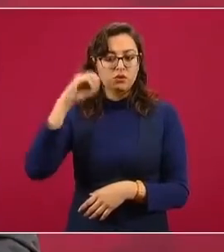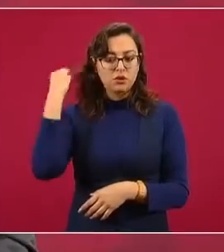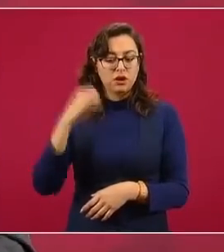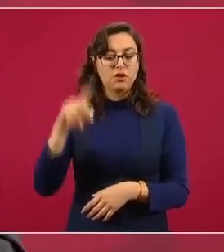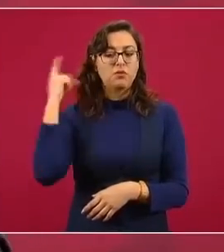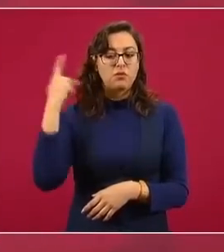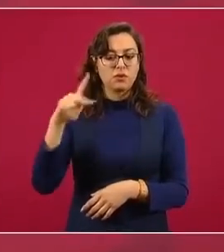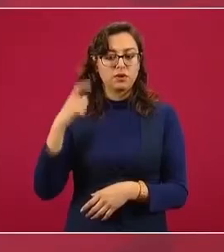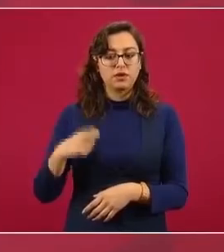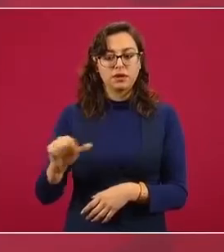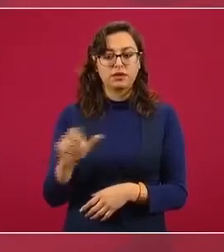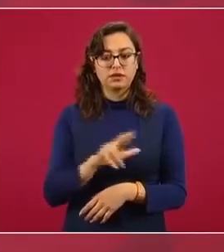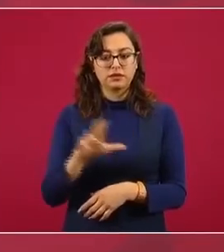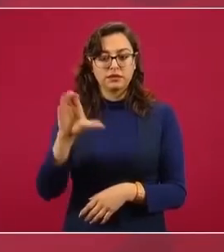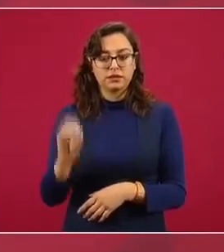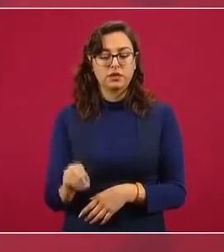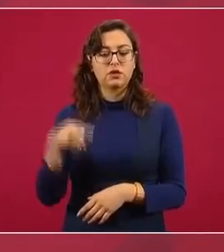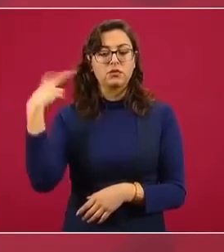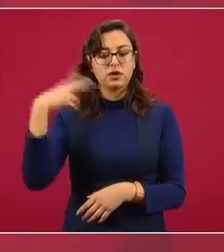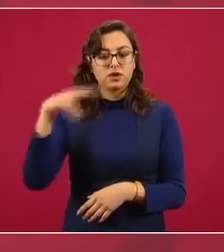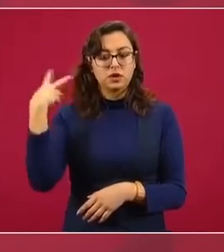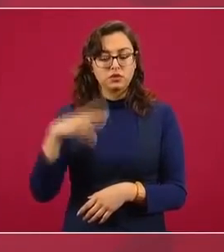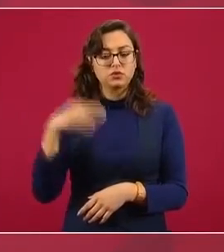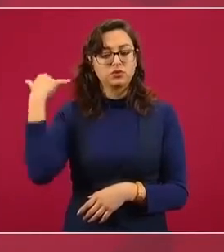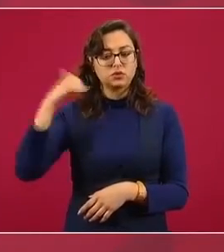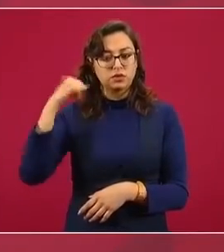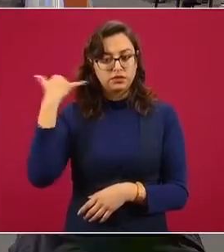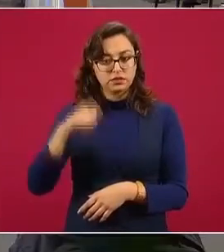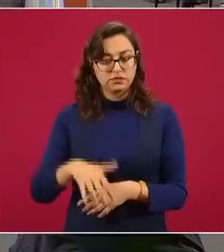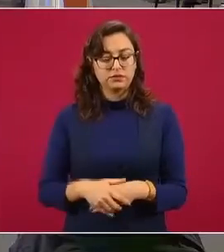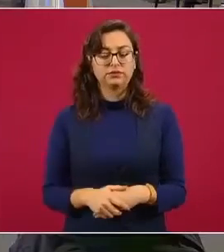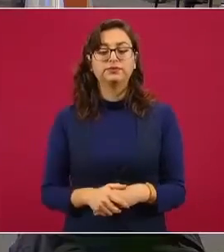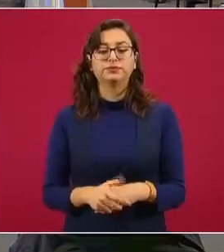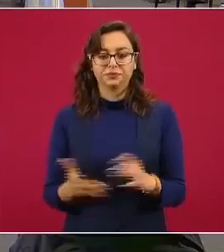Puebla, Quintana Roo, Veracruz y Yucatán. Son los que están participando.